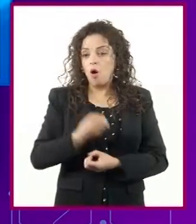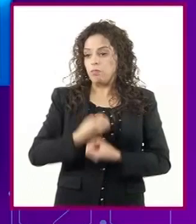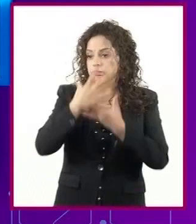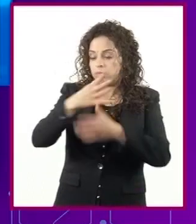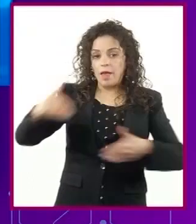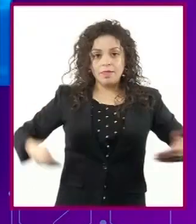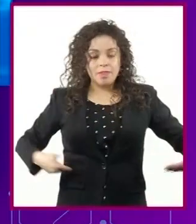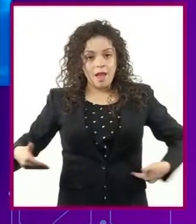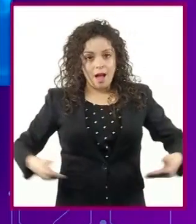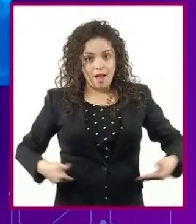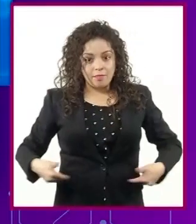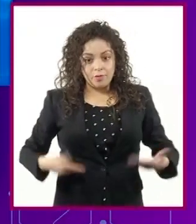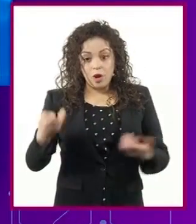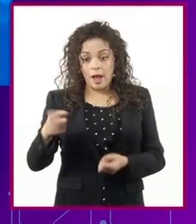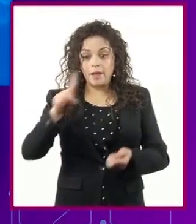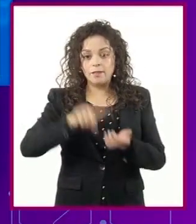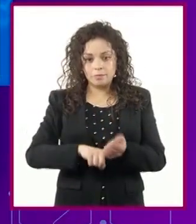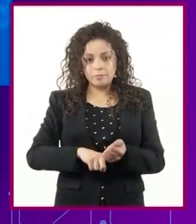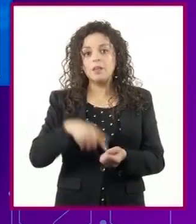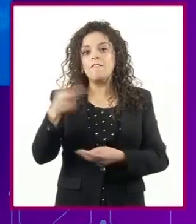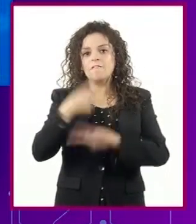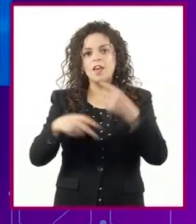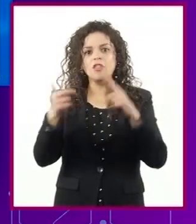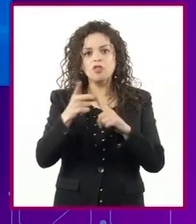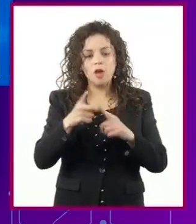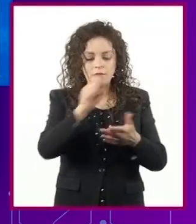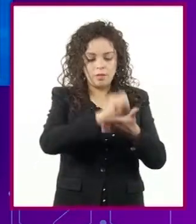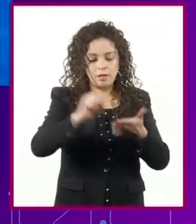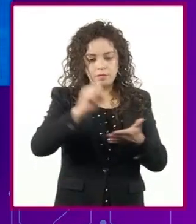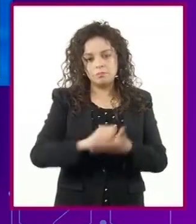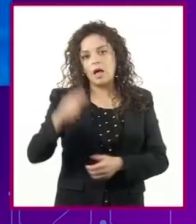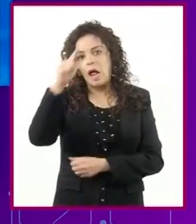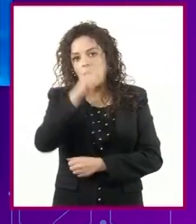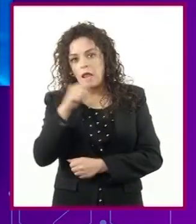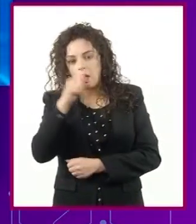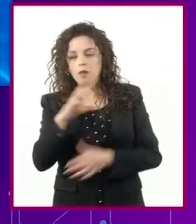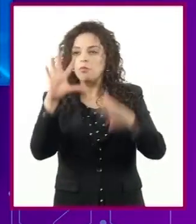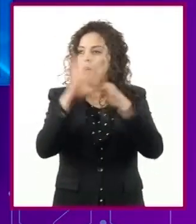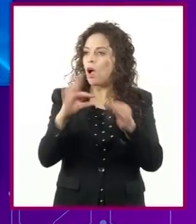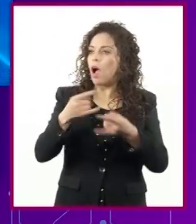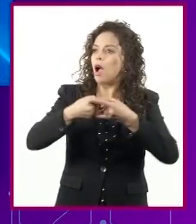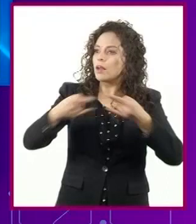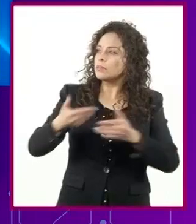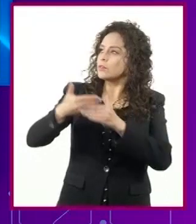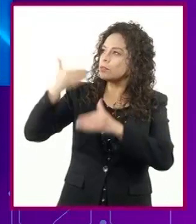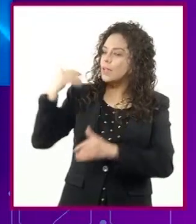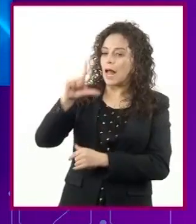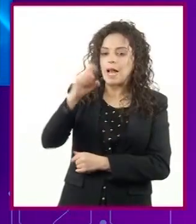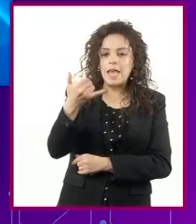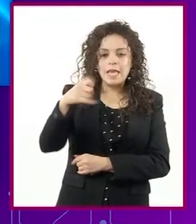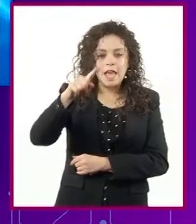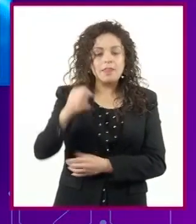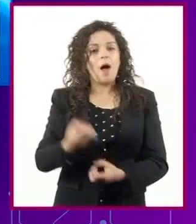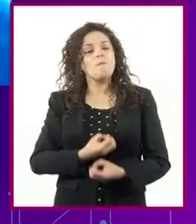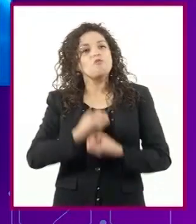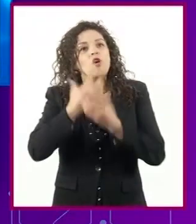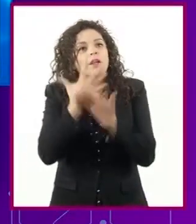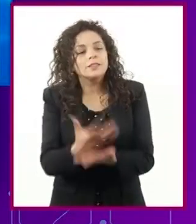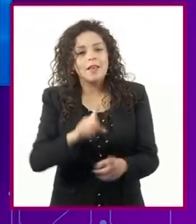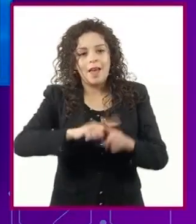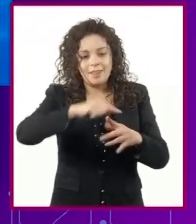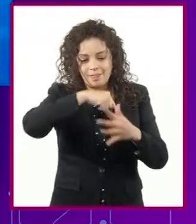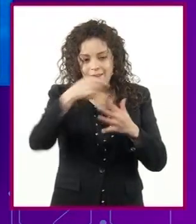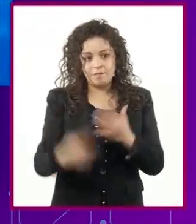es, derivadas de la lengua y la escritura. Relatos, leyendas, poesía, entre otras. Las canciones y la